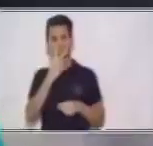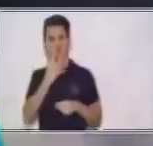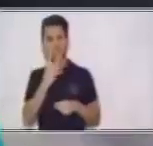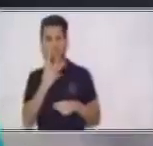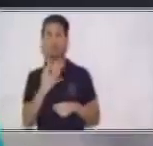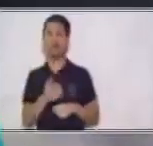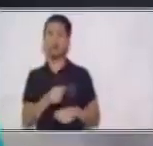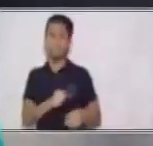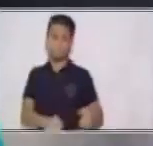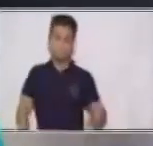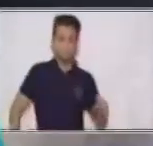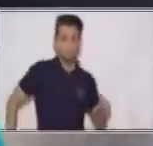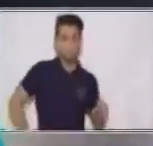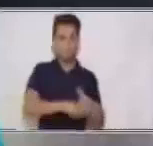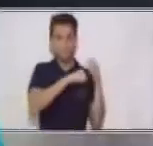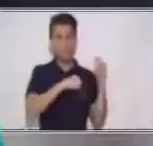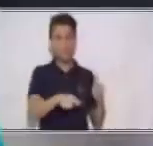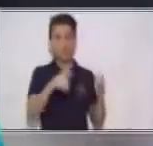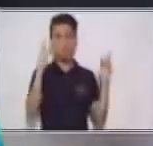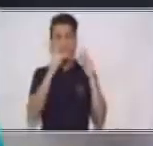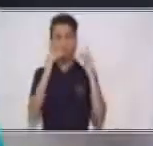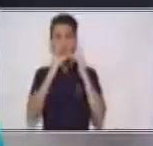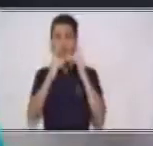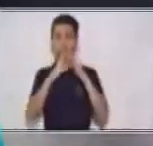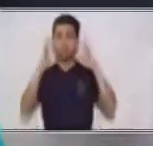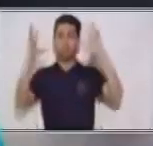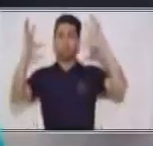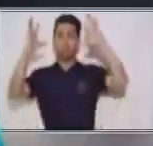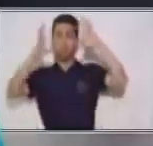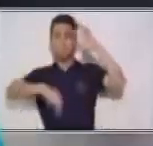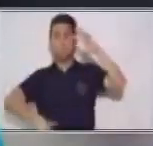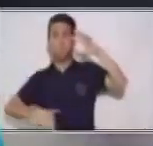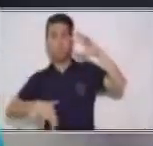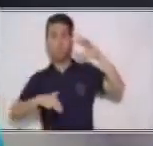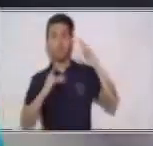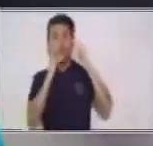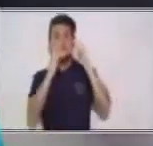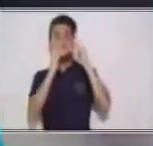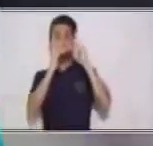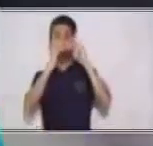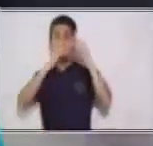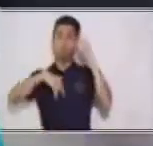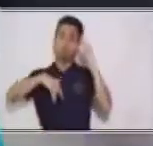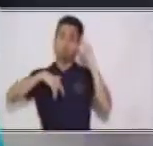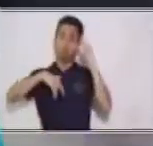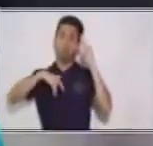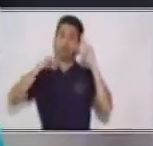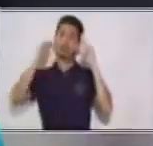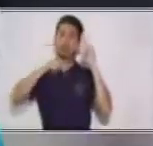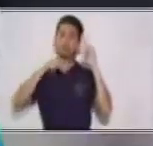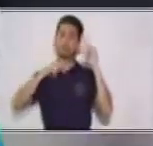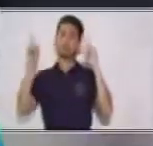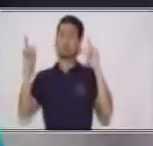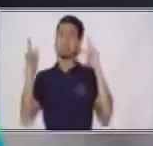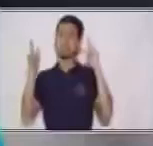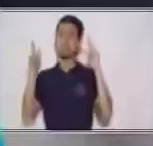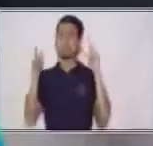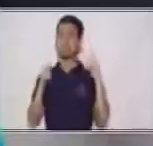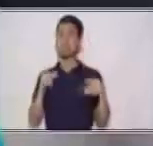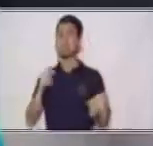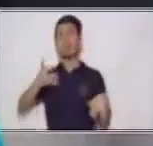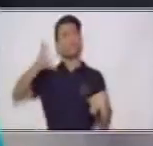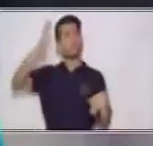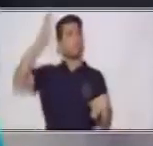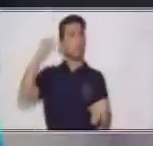gran patada al puente, destruyendo una parte de ese puente, que en la actualidad Ese puente se construyó aproximadamente